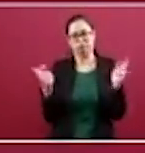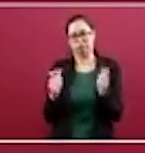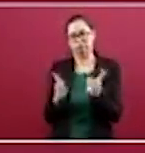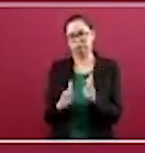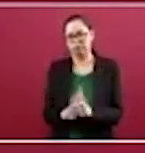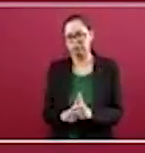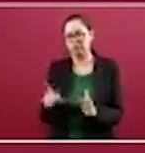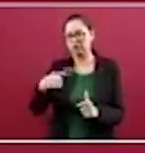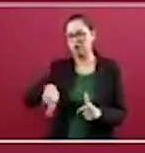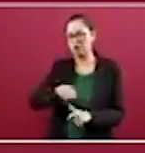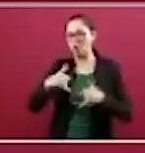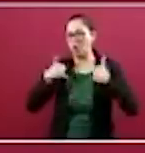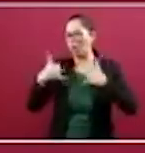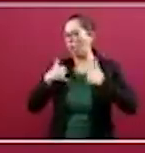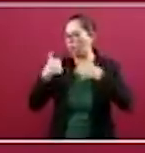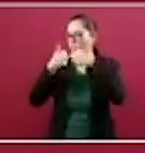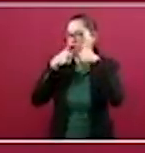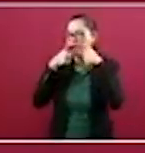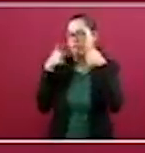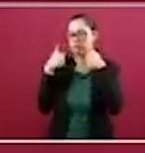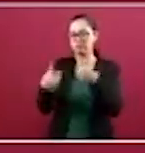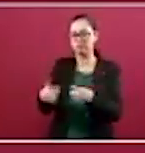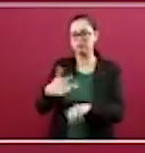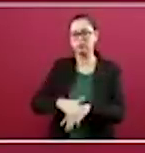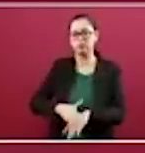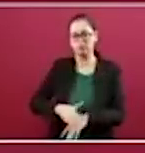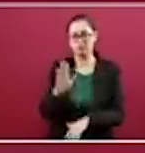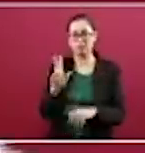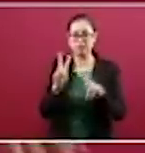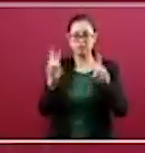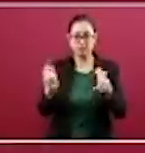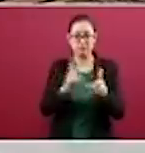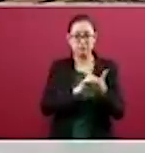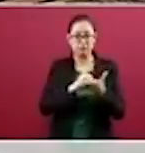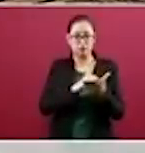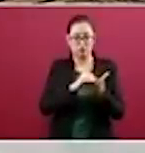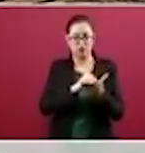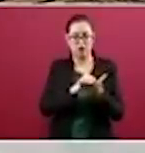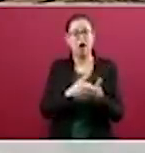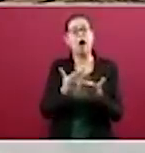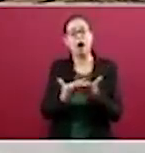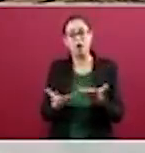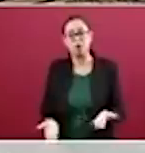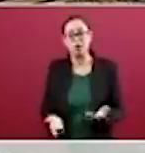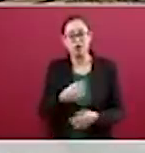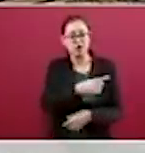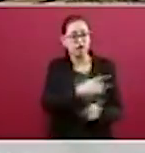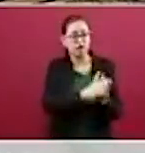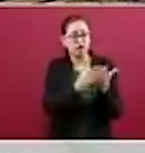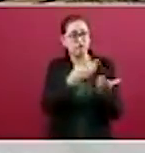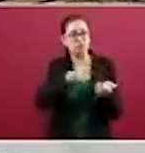atendiendo más a los jóvenes. Esto por lo que tiene que ver con lo de la droga. Y acerca de los contenidos,